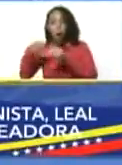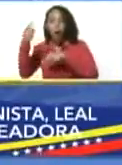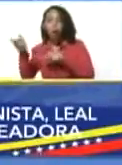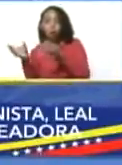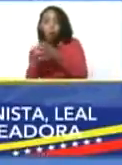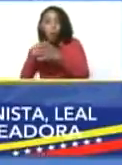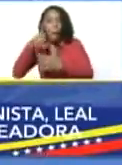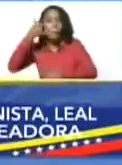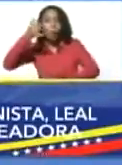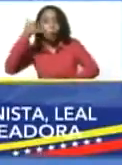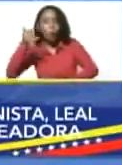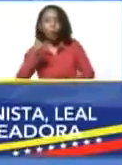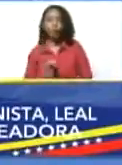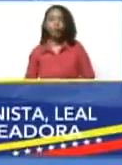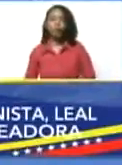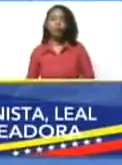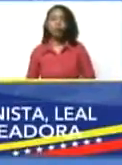grupo,